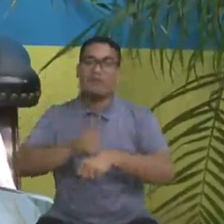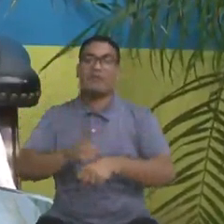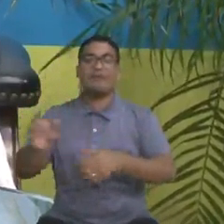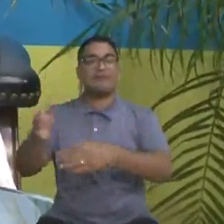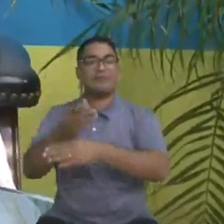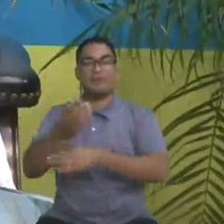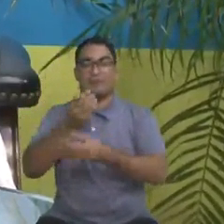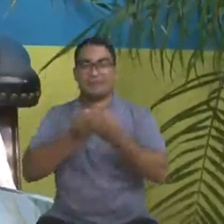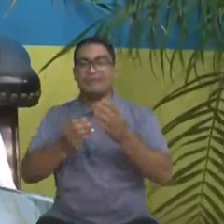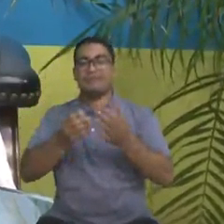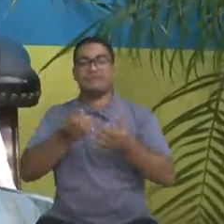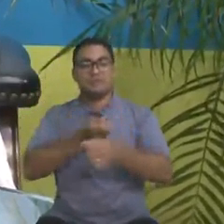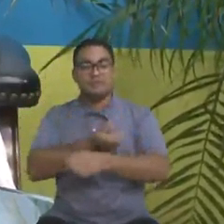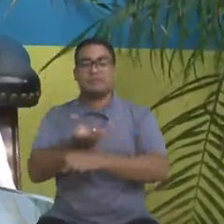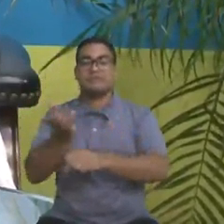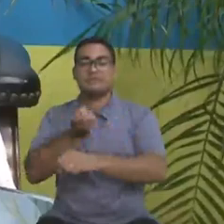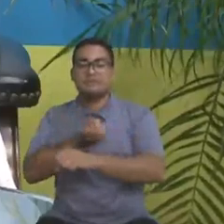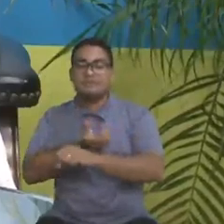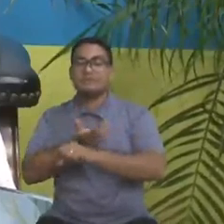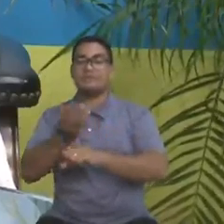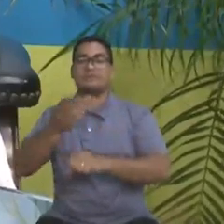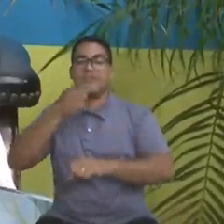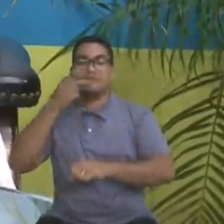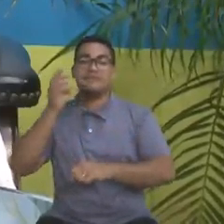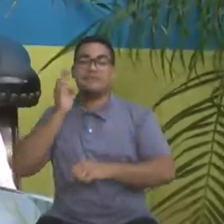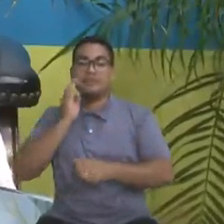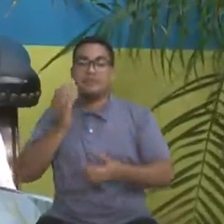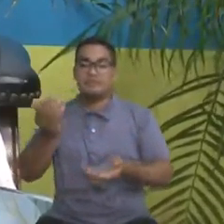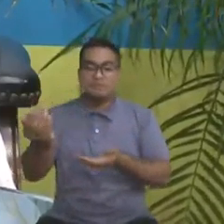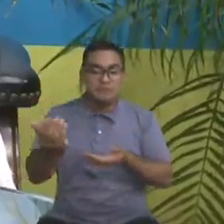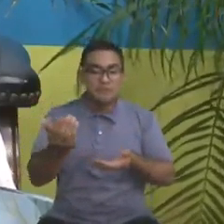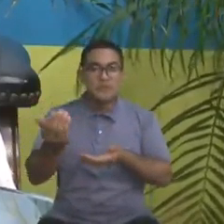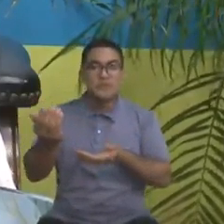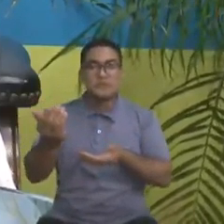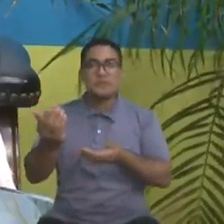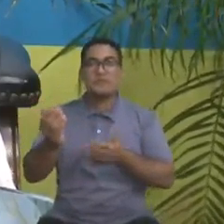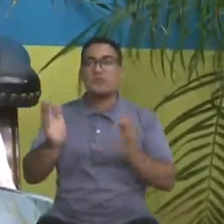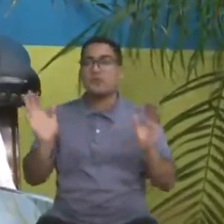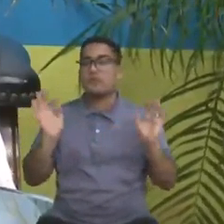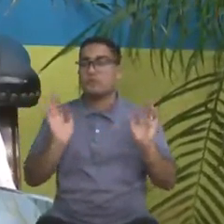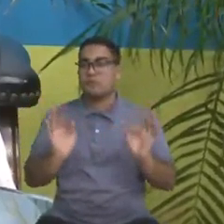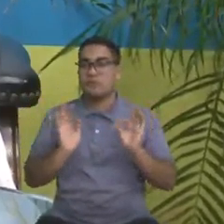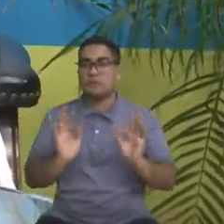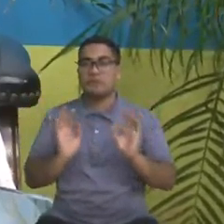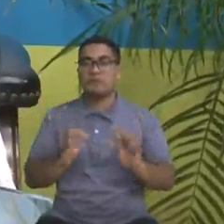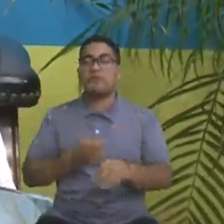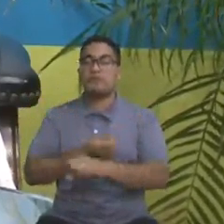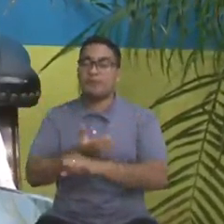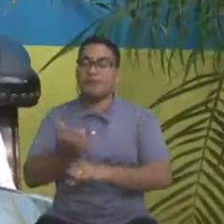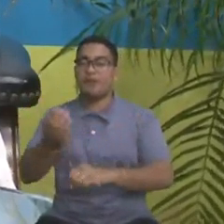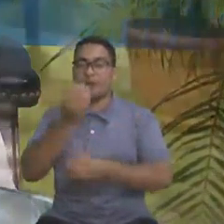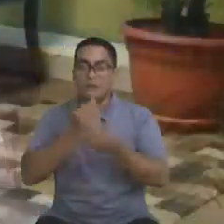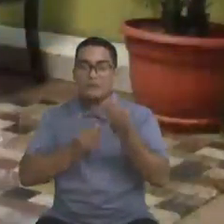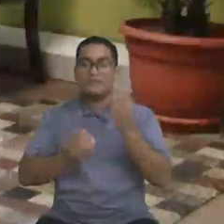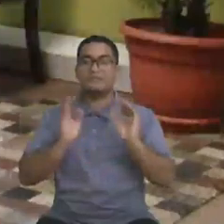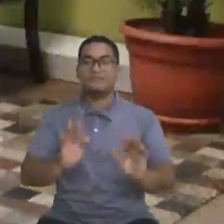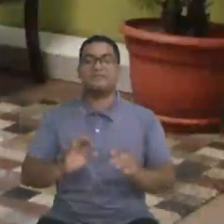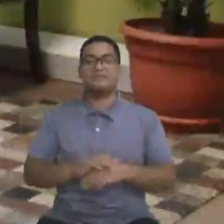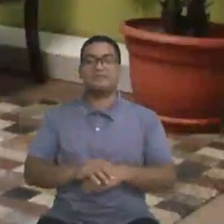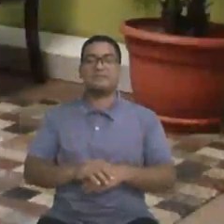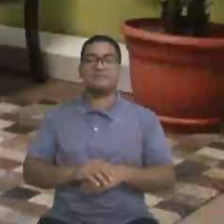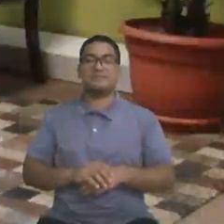ESAP con enfermería. Ajá. Y cuando están con problemas nutricionales siempre los refieren a nutrición. Ya. Y entonces todo es un